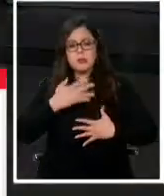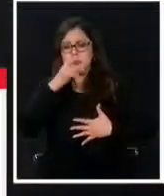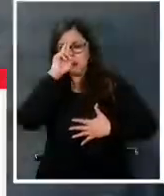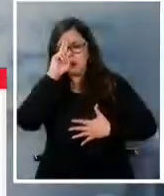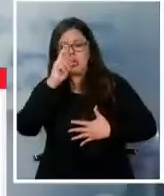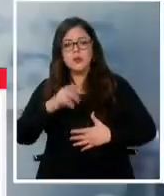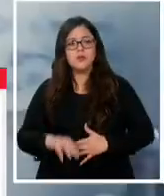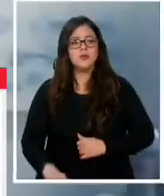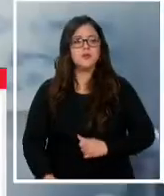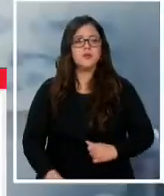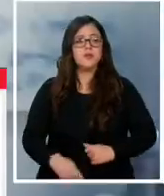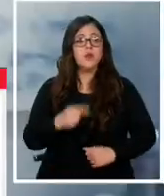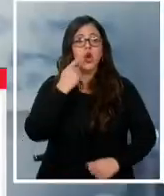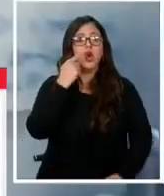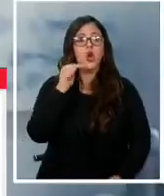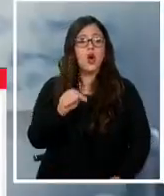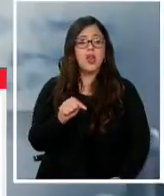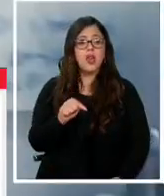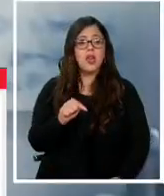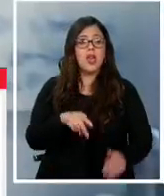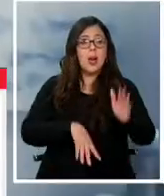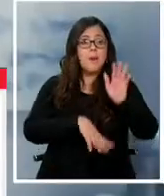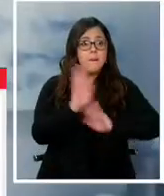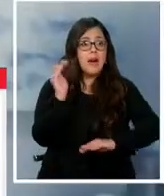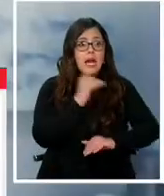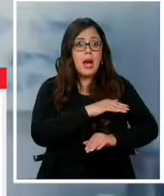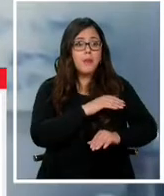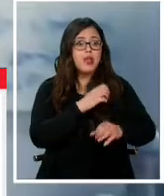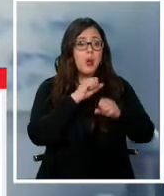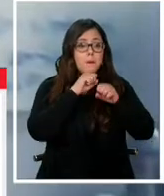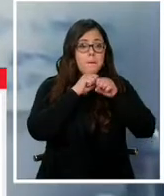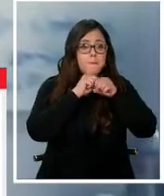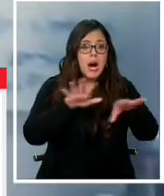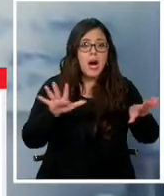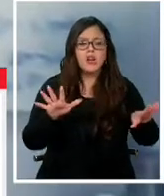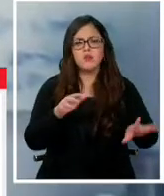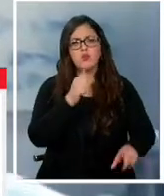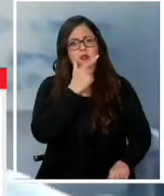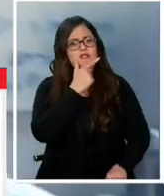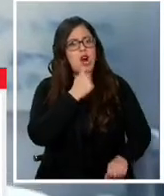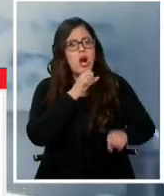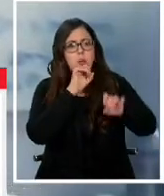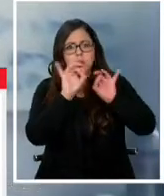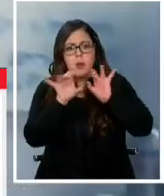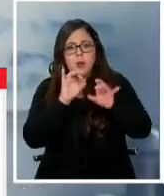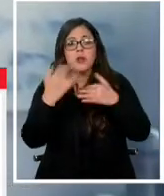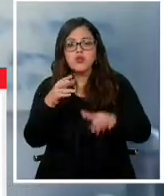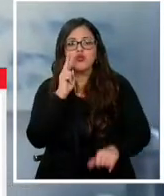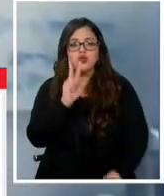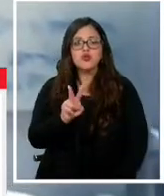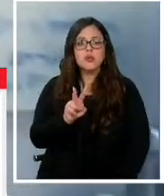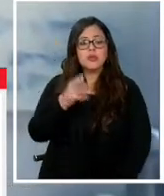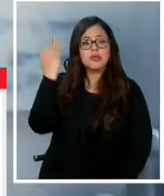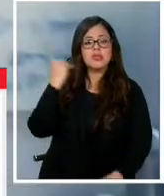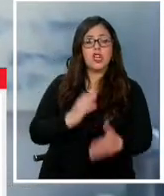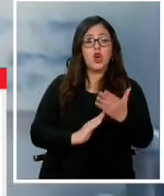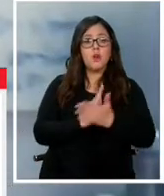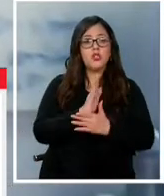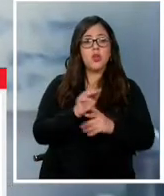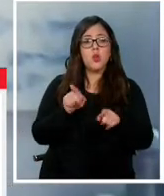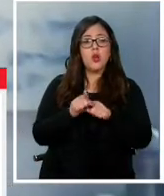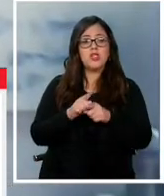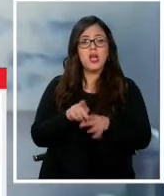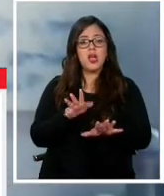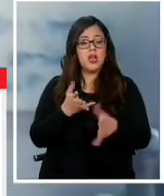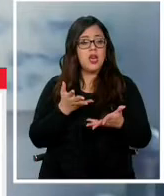síntomas. Es mucho más veloz, se transmite fácilmente, y eso es lo que hemos visto, ¿eh? Desde que empezó a ser